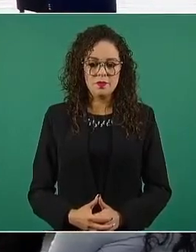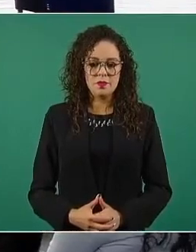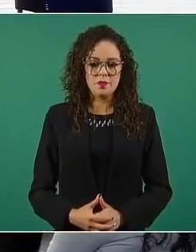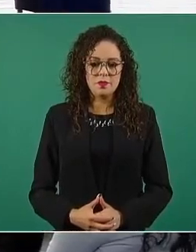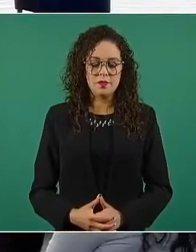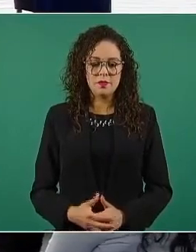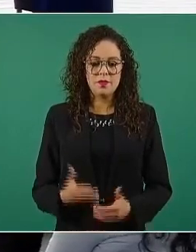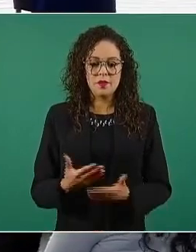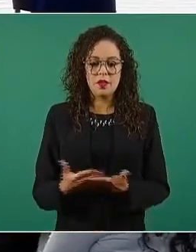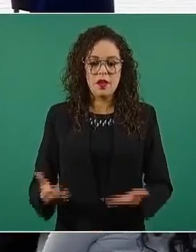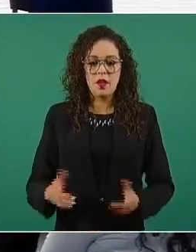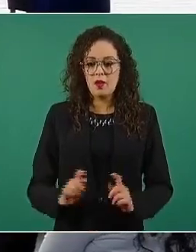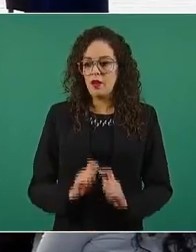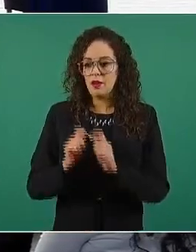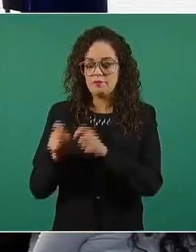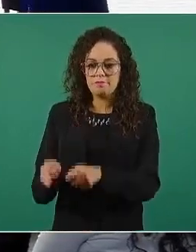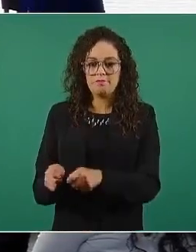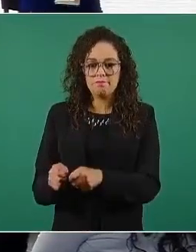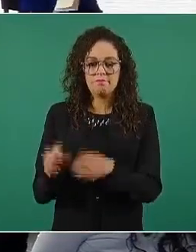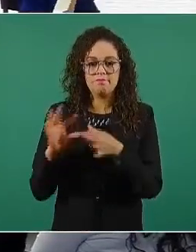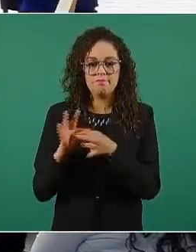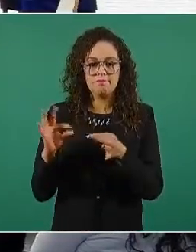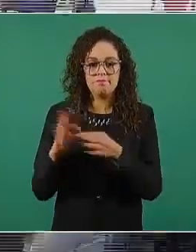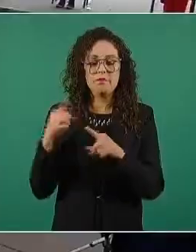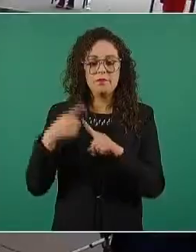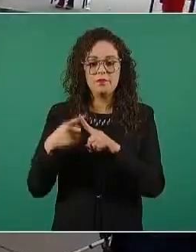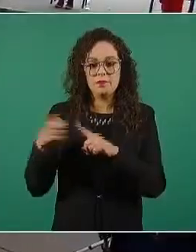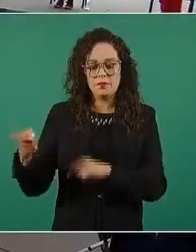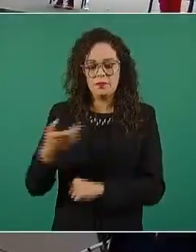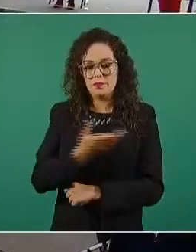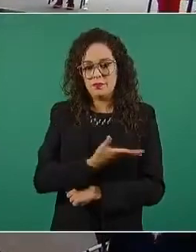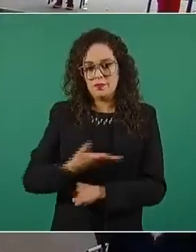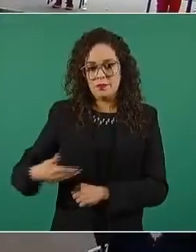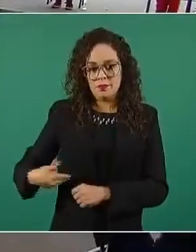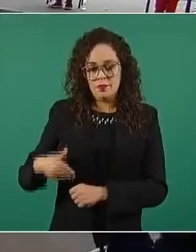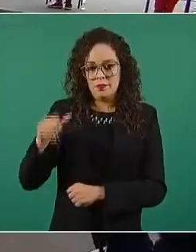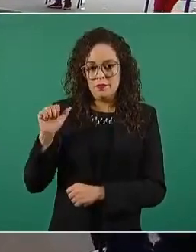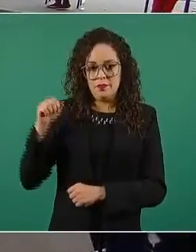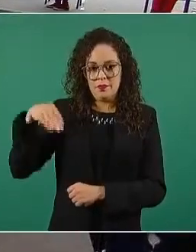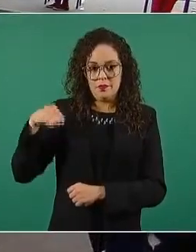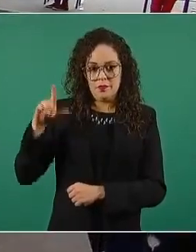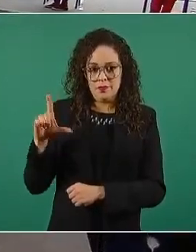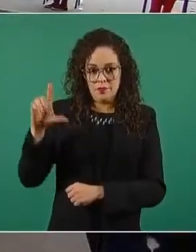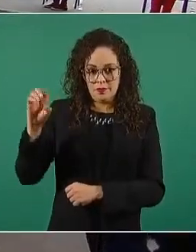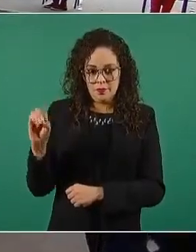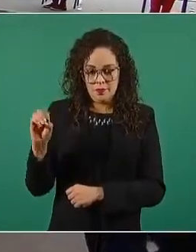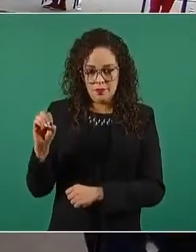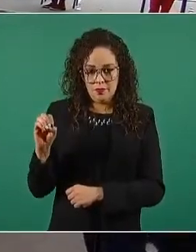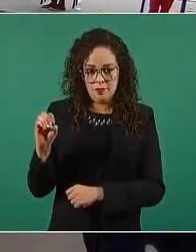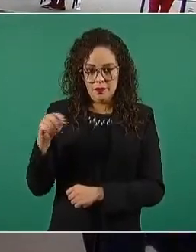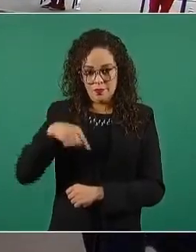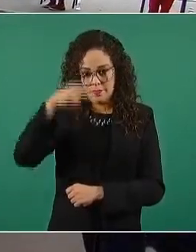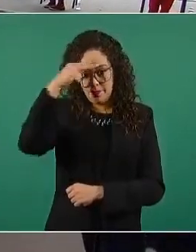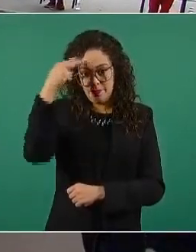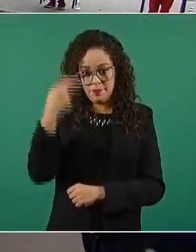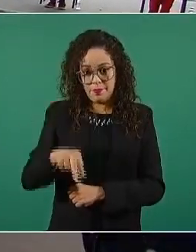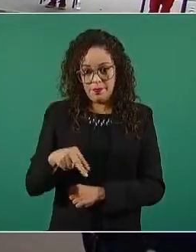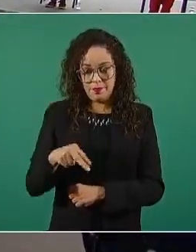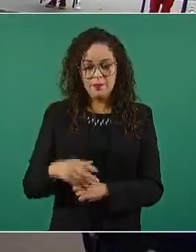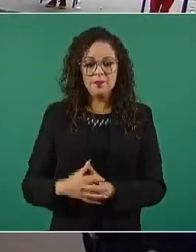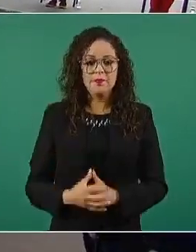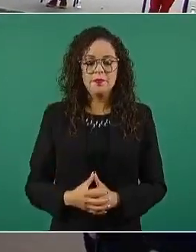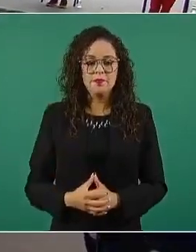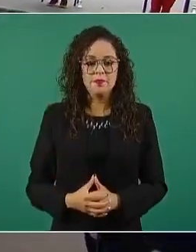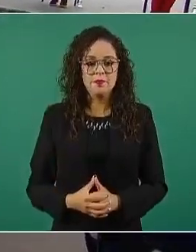Escuchemos el mensaje que dirige el licenciado Andrés Manuel López Obrador, presidente constitucional de los Estados Unidos